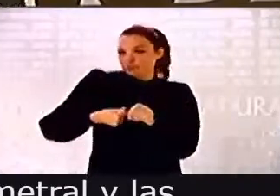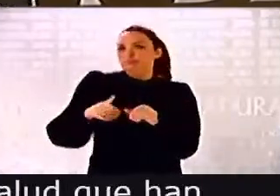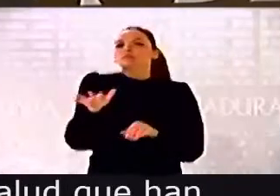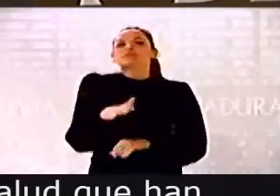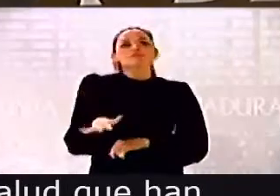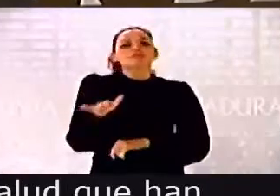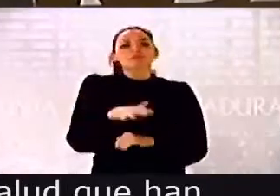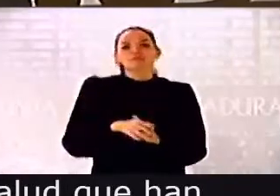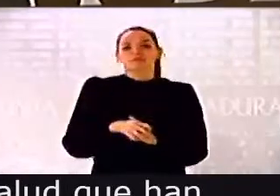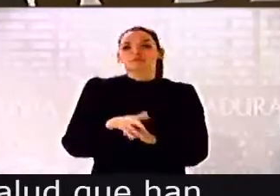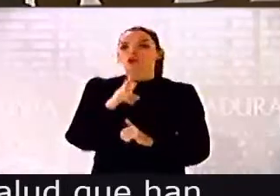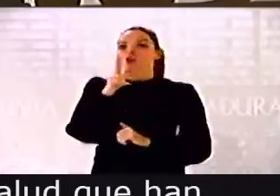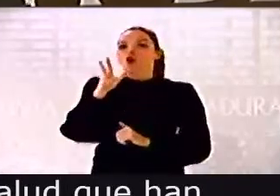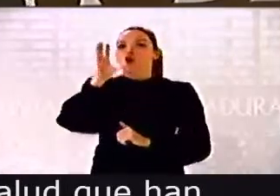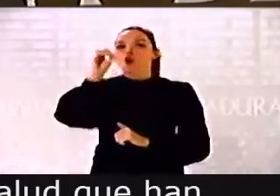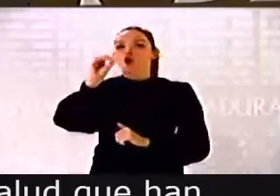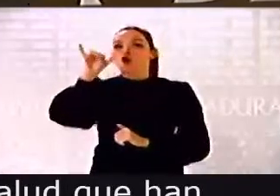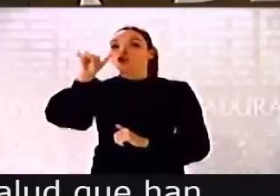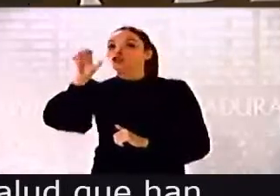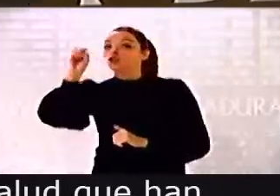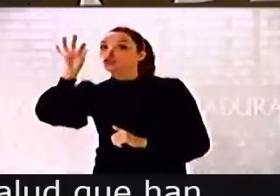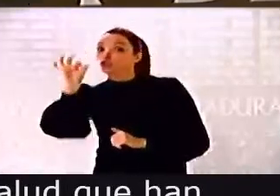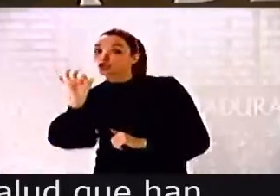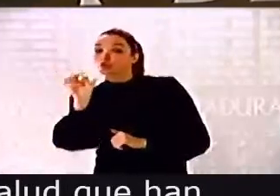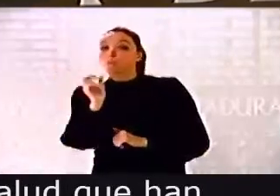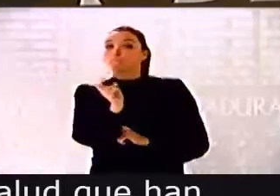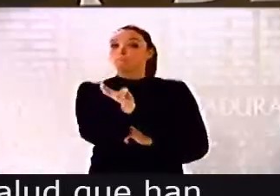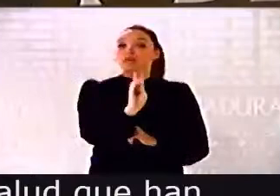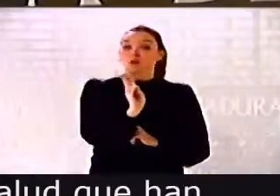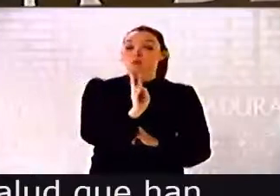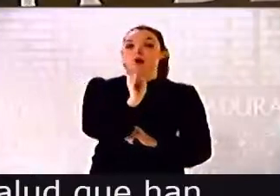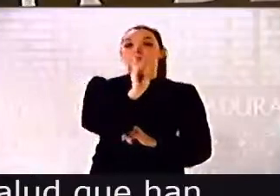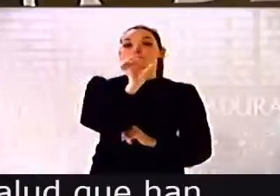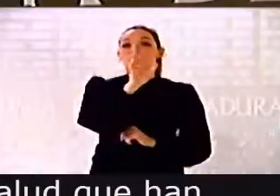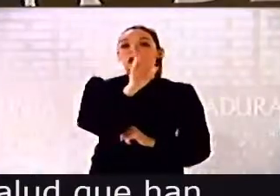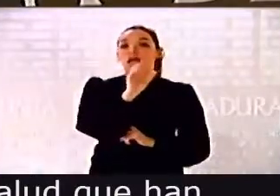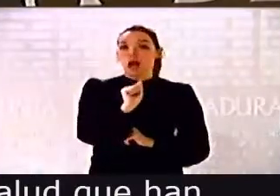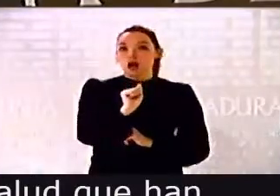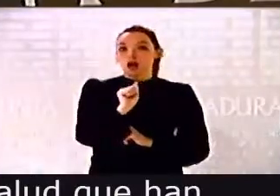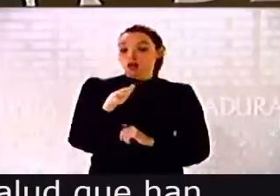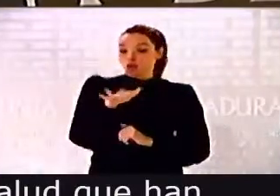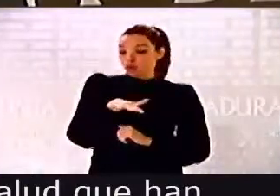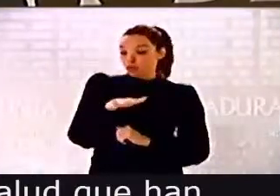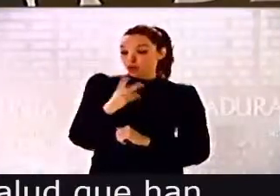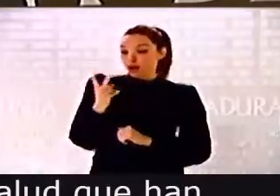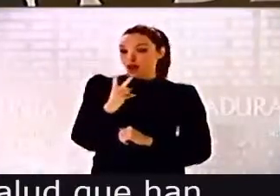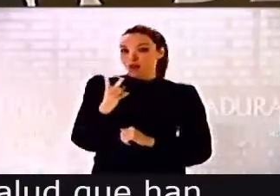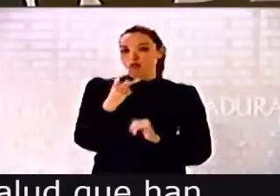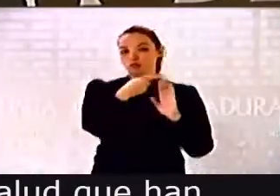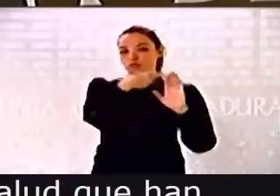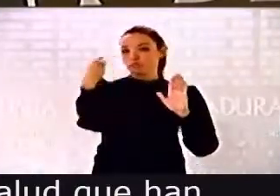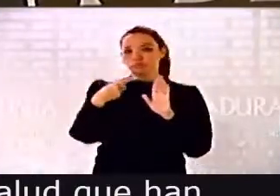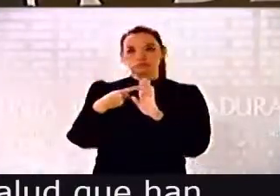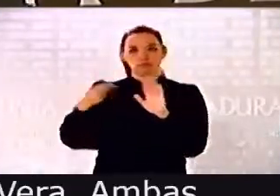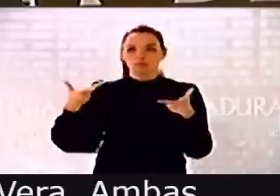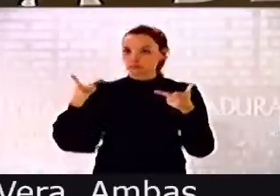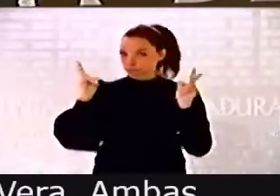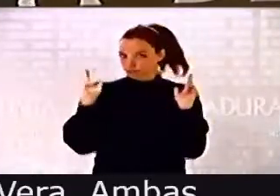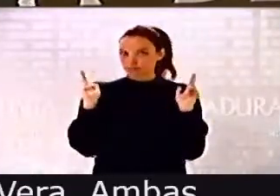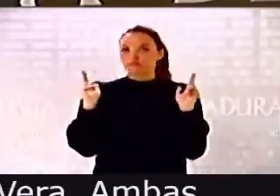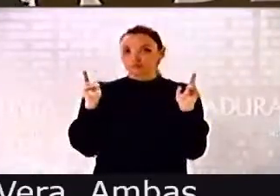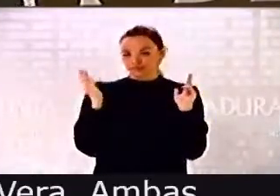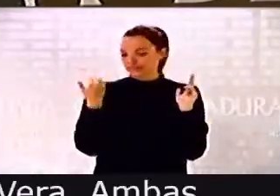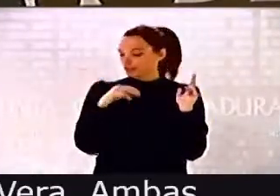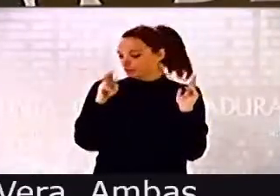zonas de salud de Hoyos y de Villanueva de la Vera. Ambas zonas de salud decaen las medidas hoy,